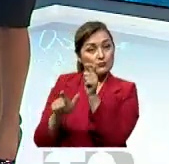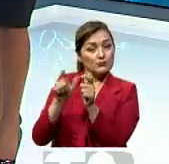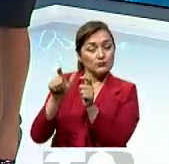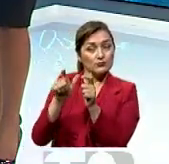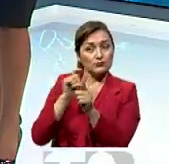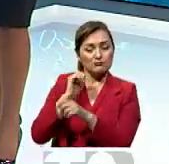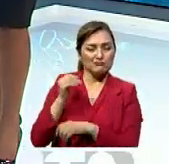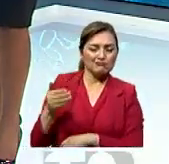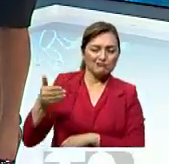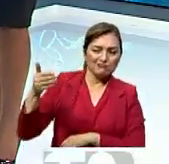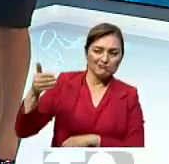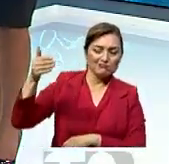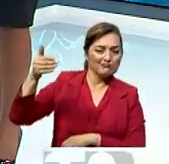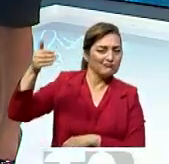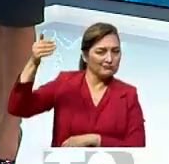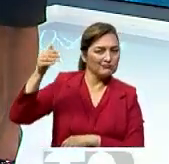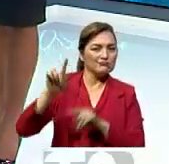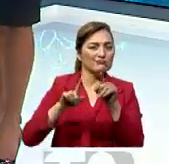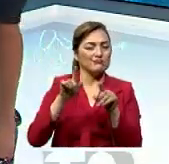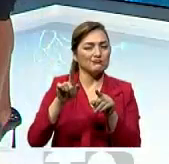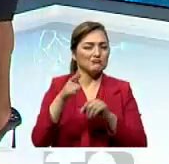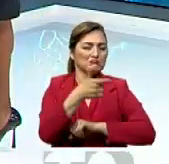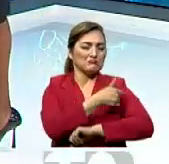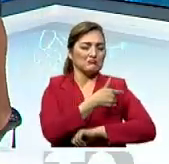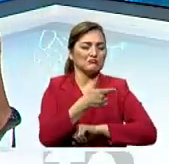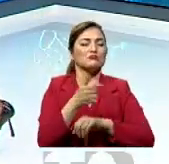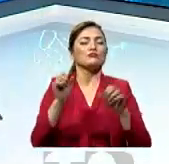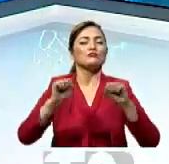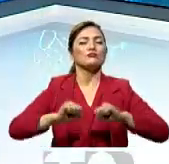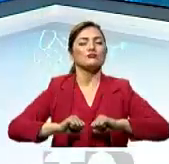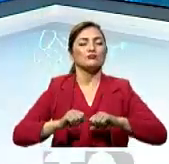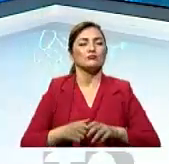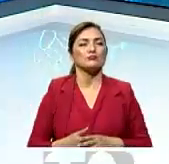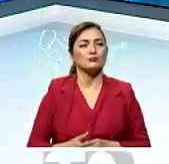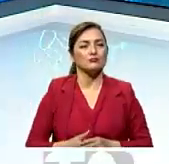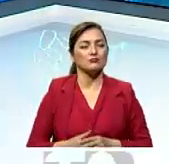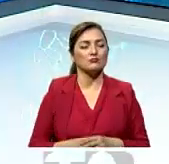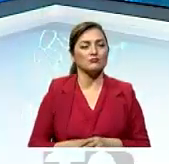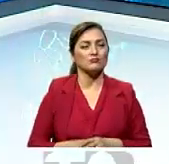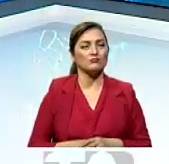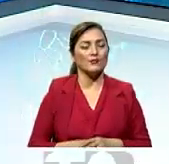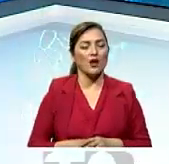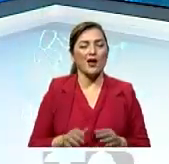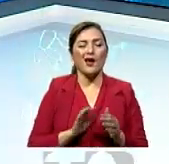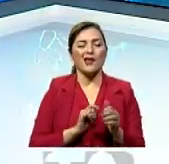todas las edades, incluso aquellos que están habilitados para vacunarse, pero sobre todo aquellos que ya